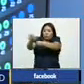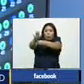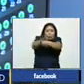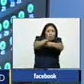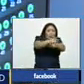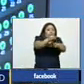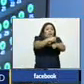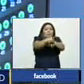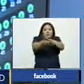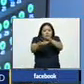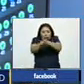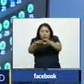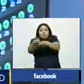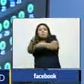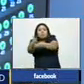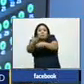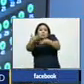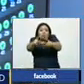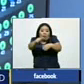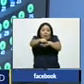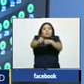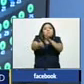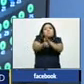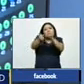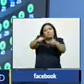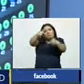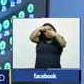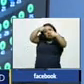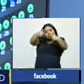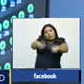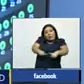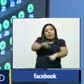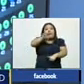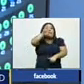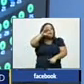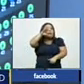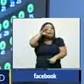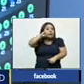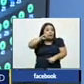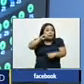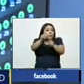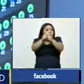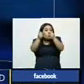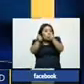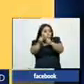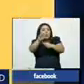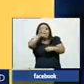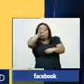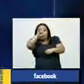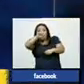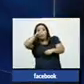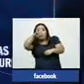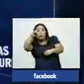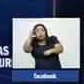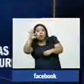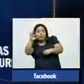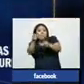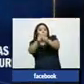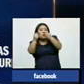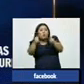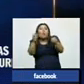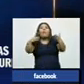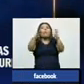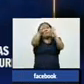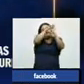políticas en la Asamblea Legislativa aprobaron 30,9 millones de dólares que se distribuirán de la